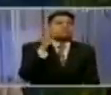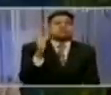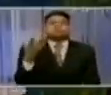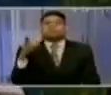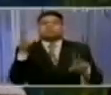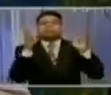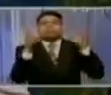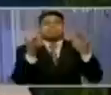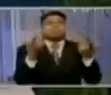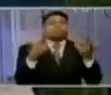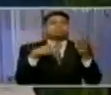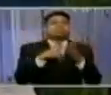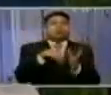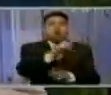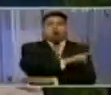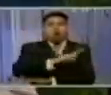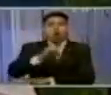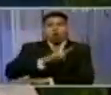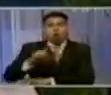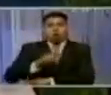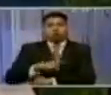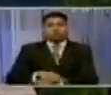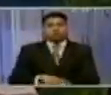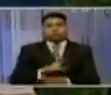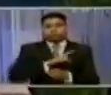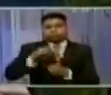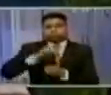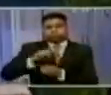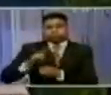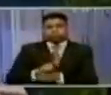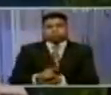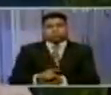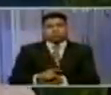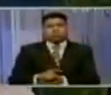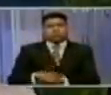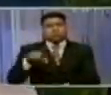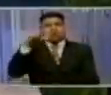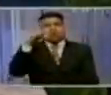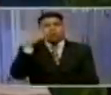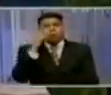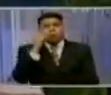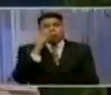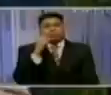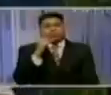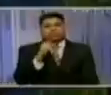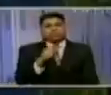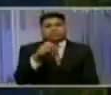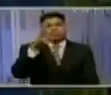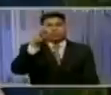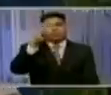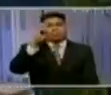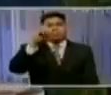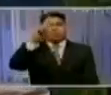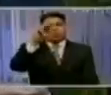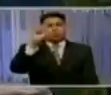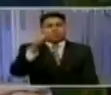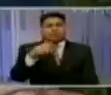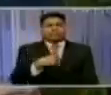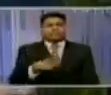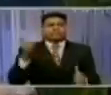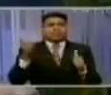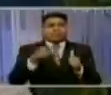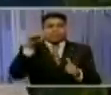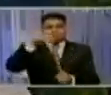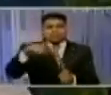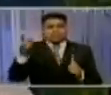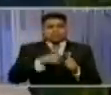Le di la orden al ministro Mota Domínguez para que a partir de esta semana, en primer lugar, se